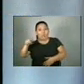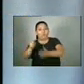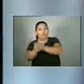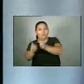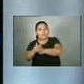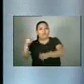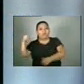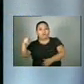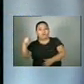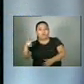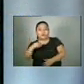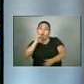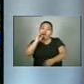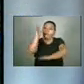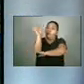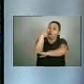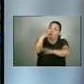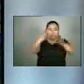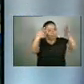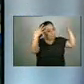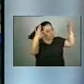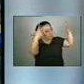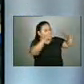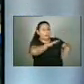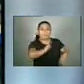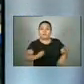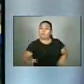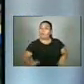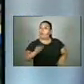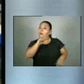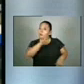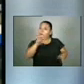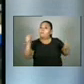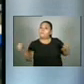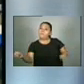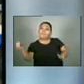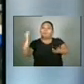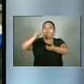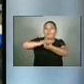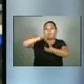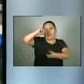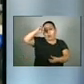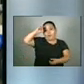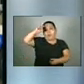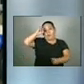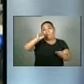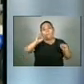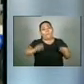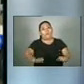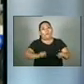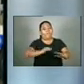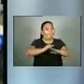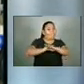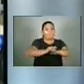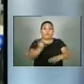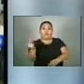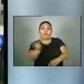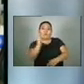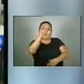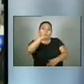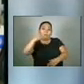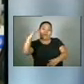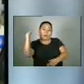aplaude esta acción de parte de las autoridades salvadoreñas y menciona que están trabajando en conjunto para dar seguridad a los dos países.